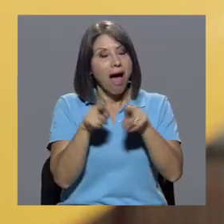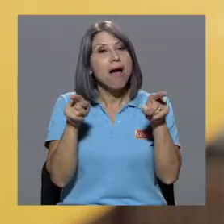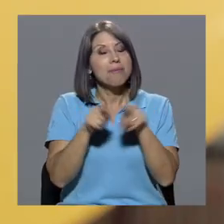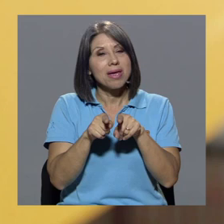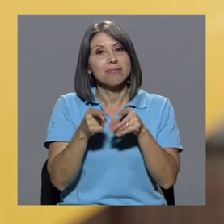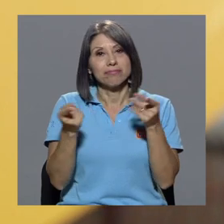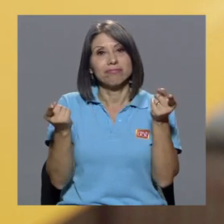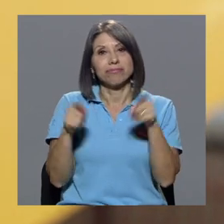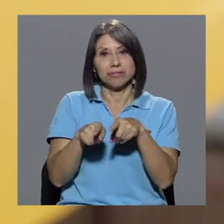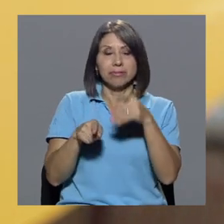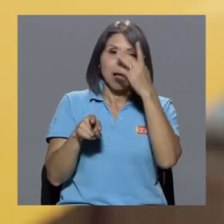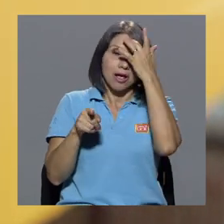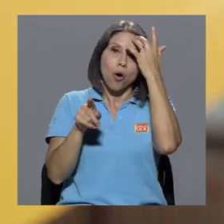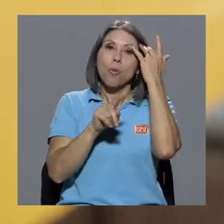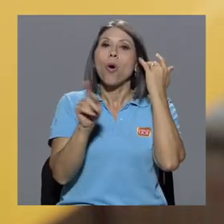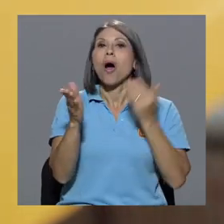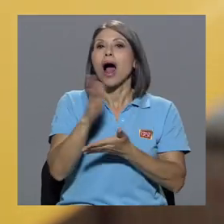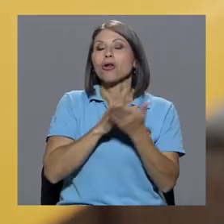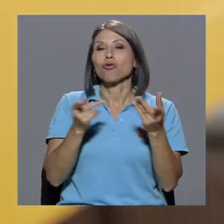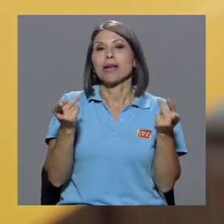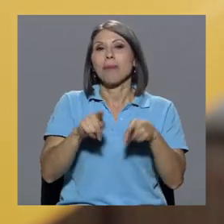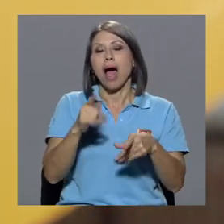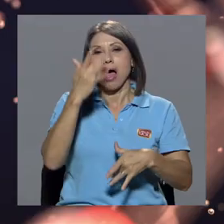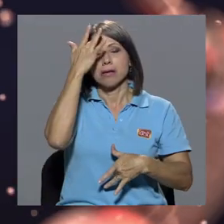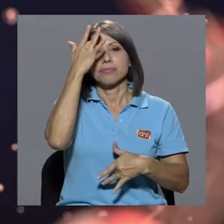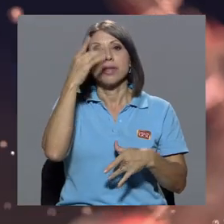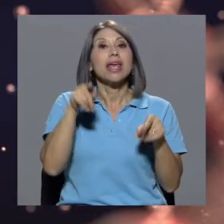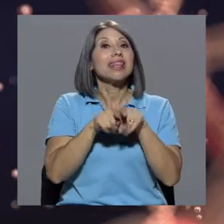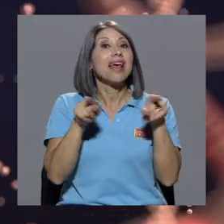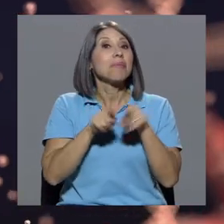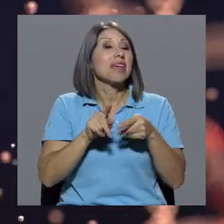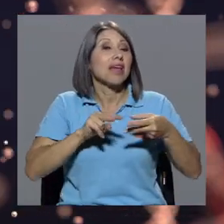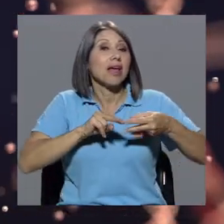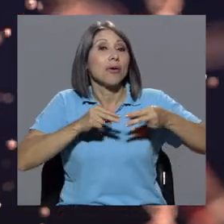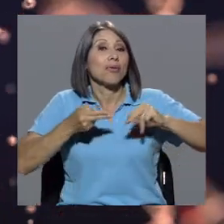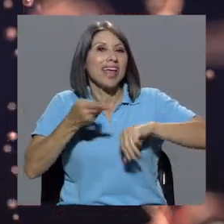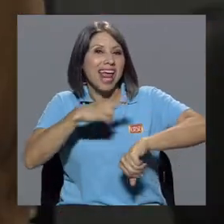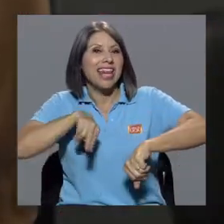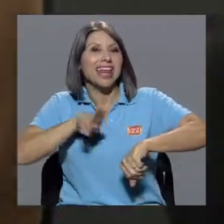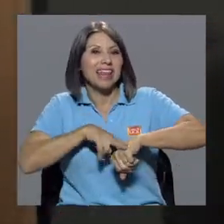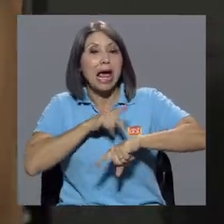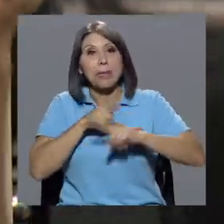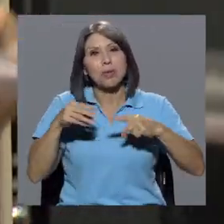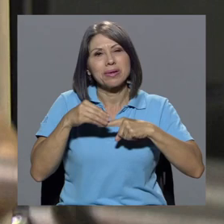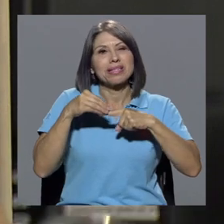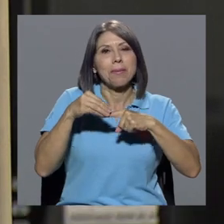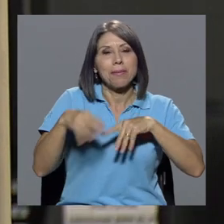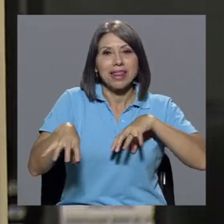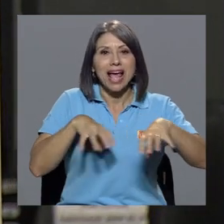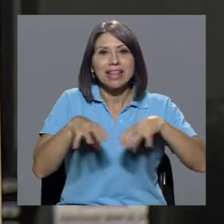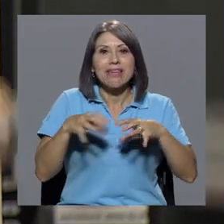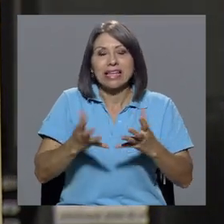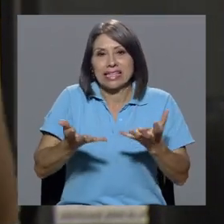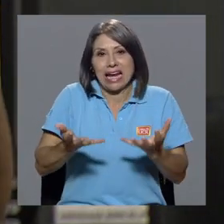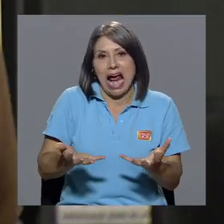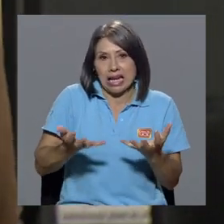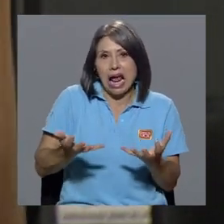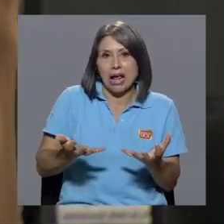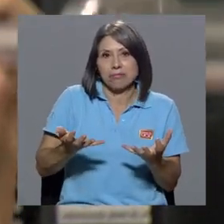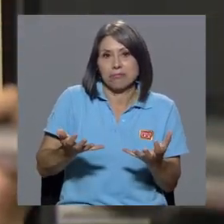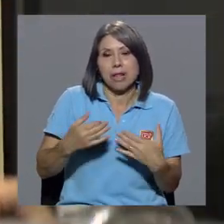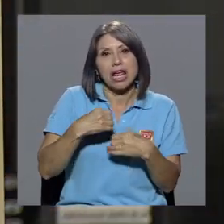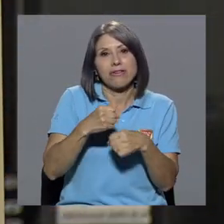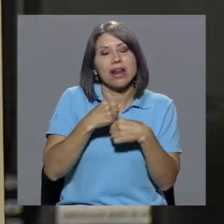como factor ahí etiopatogénico, y la genética, ¿verdad? Uh-huh. Pero principalmente son actividades de carga,